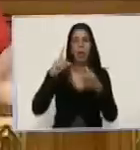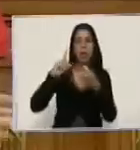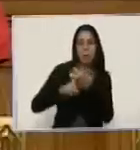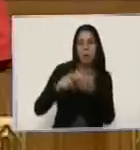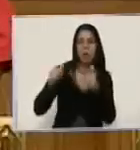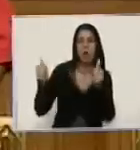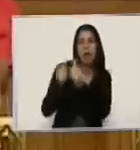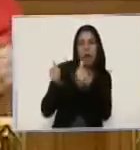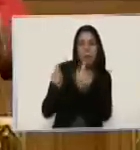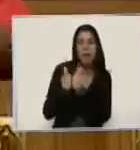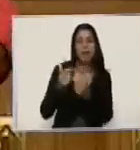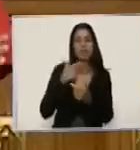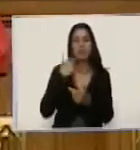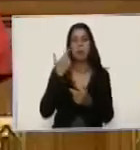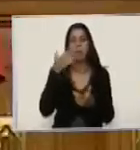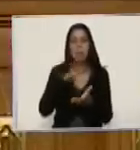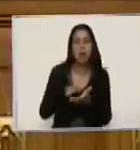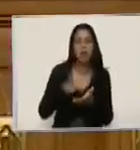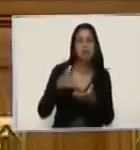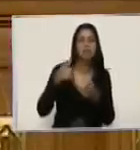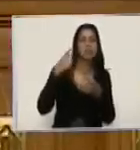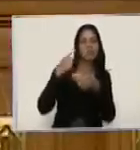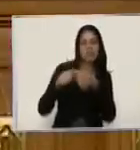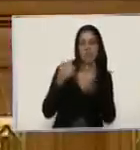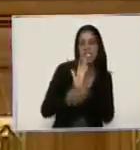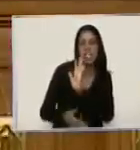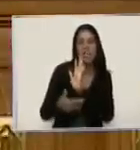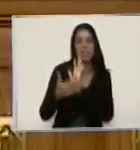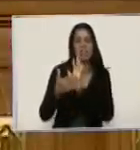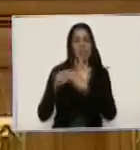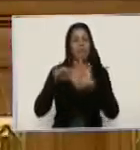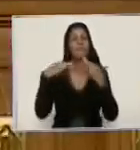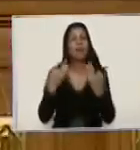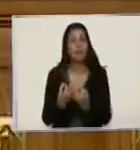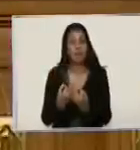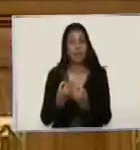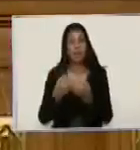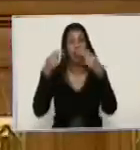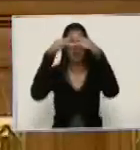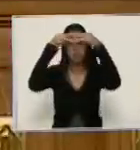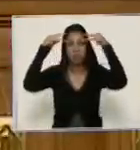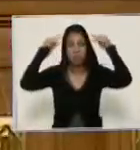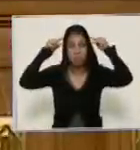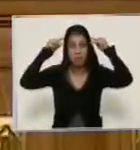aparecieron ensangrentadas. Imagínate tú, la familia real saudita.